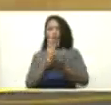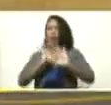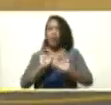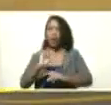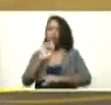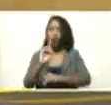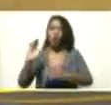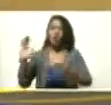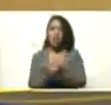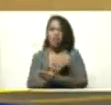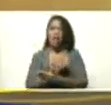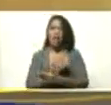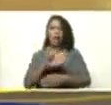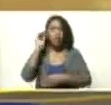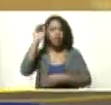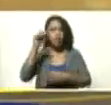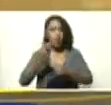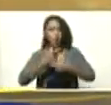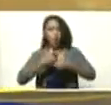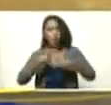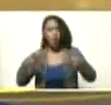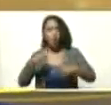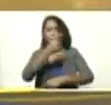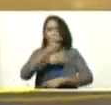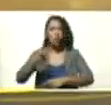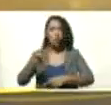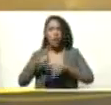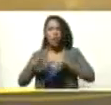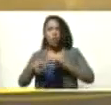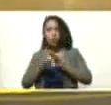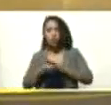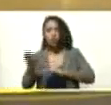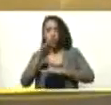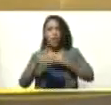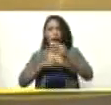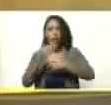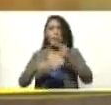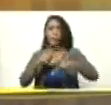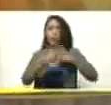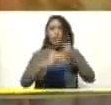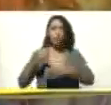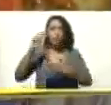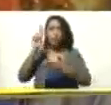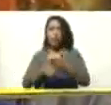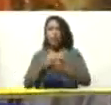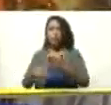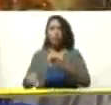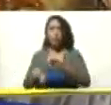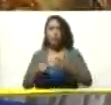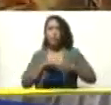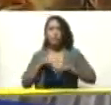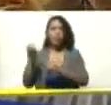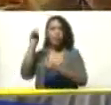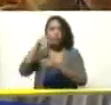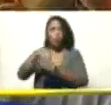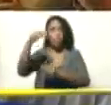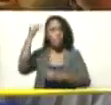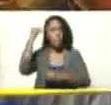quitar a las generaciones futuras y vayan a terminar de consolidar su proceso de coloniaje